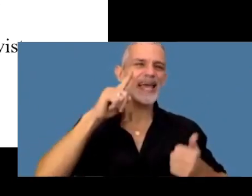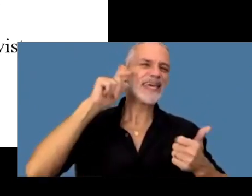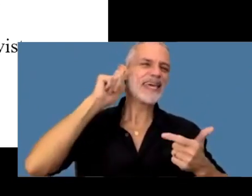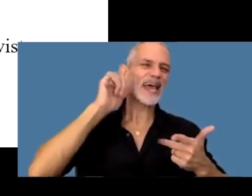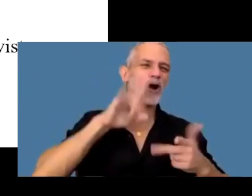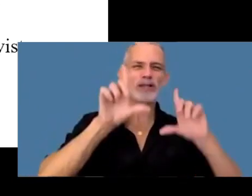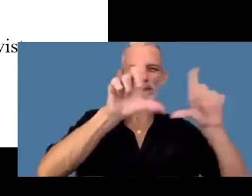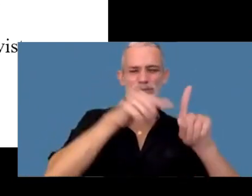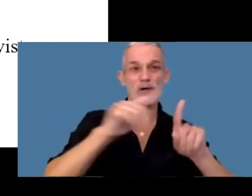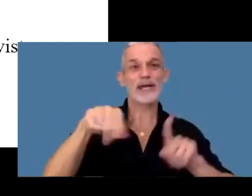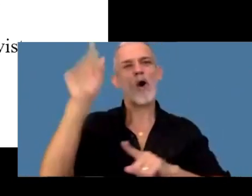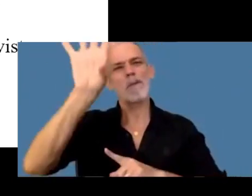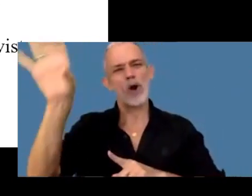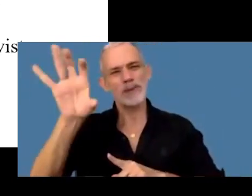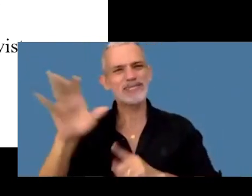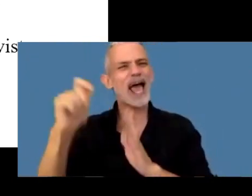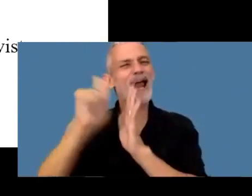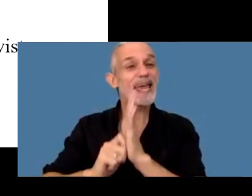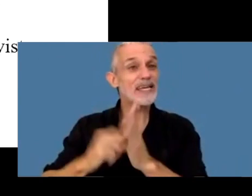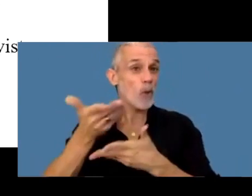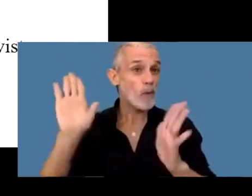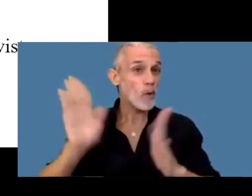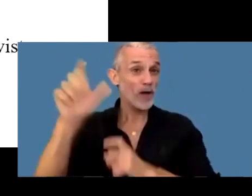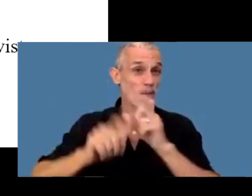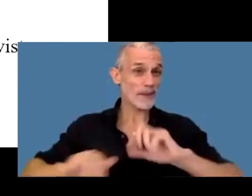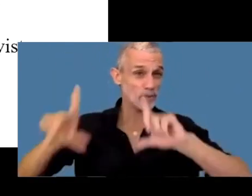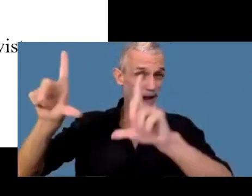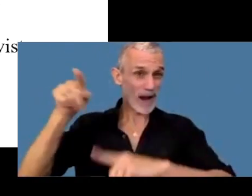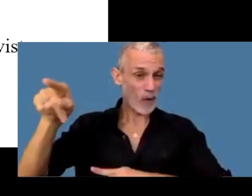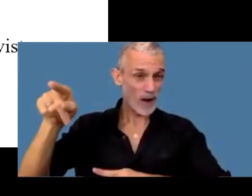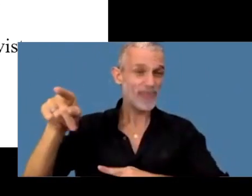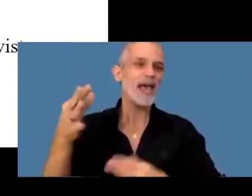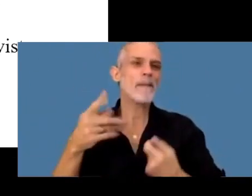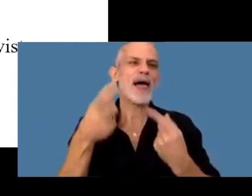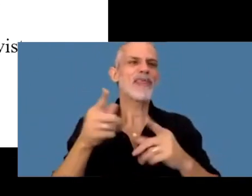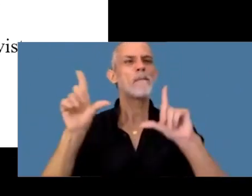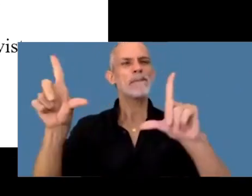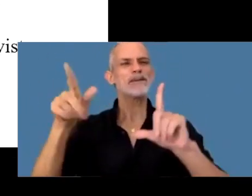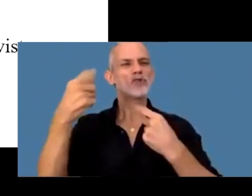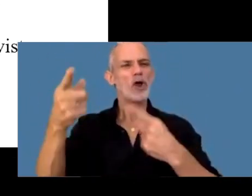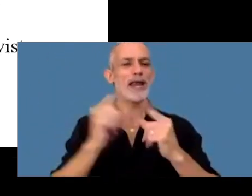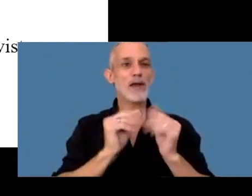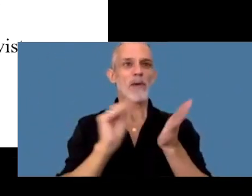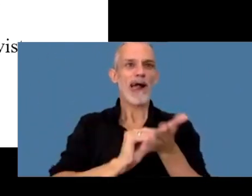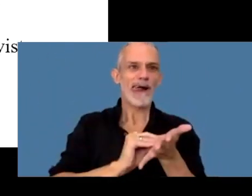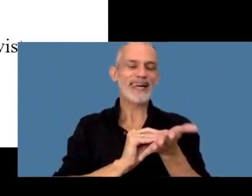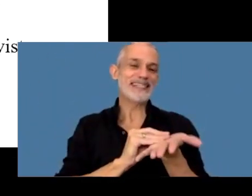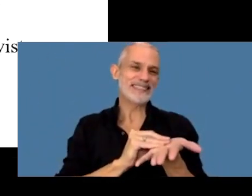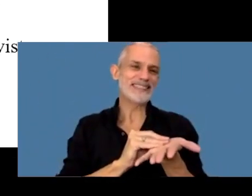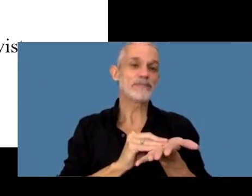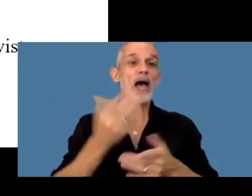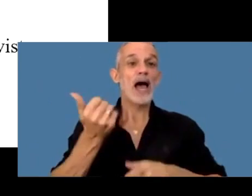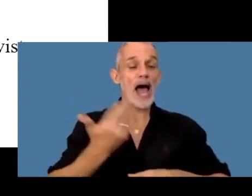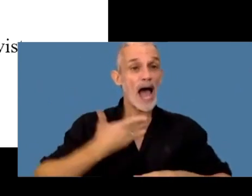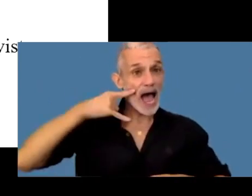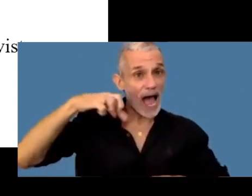el Registro Público de Personas Jurídicas, para que les dieran personería e inscribirse. La administración habilita